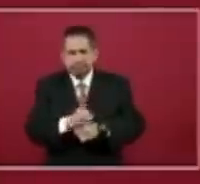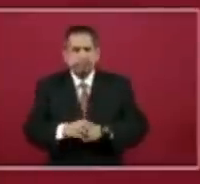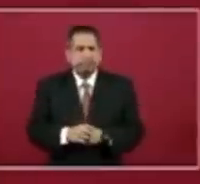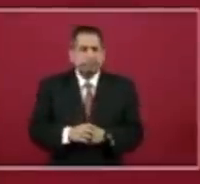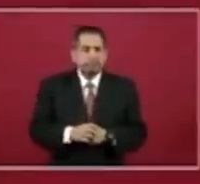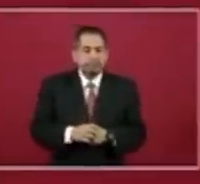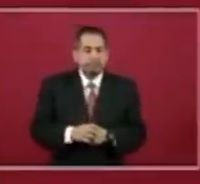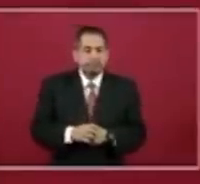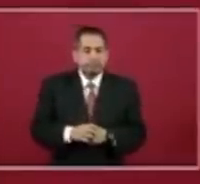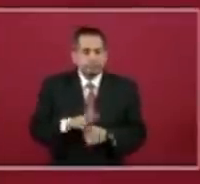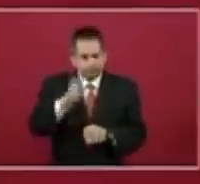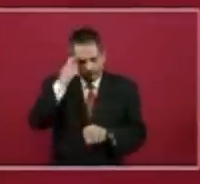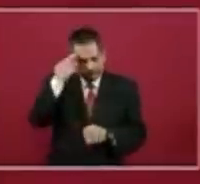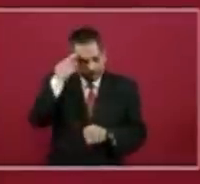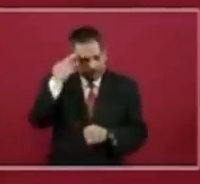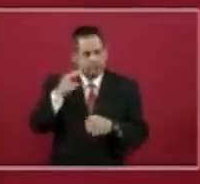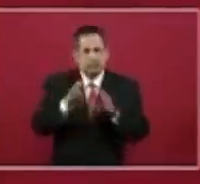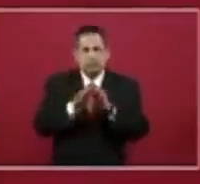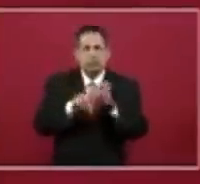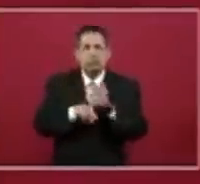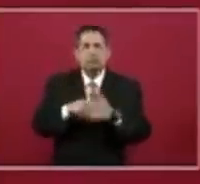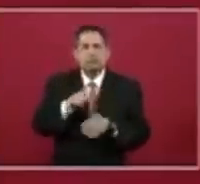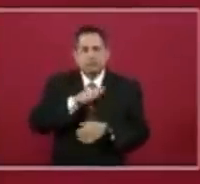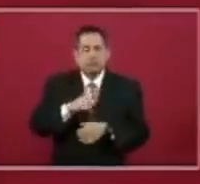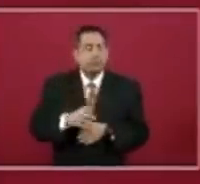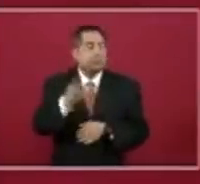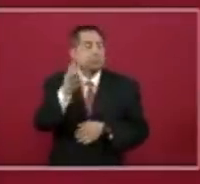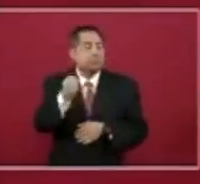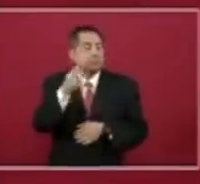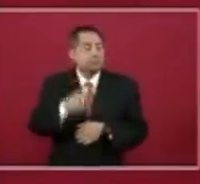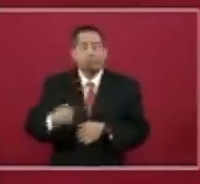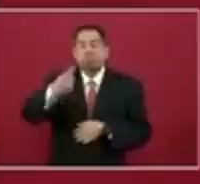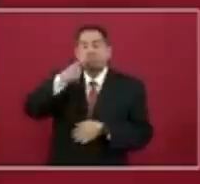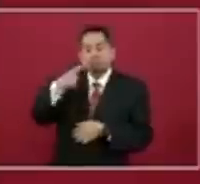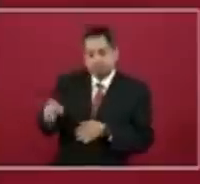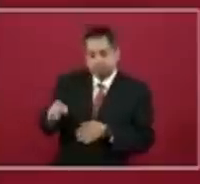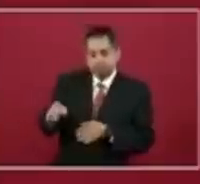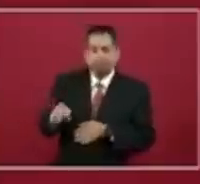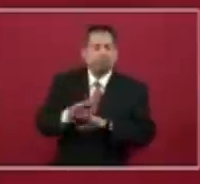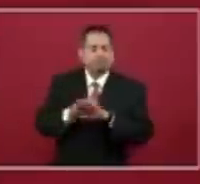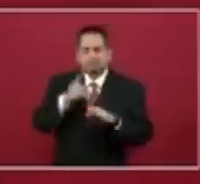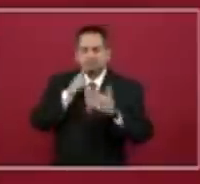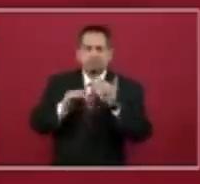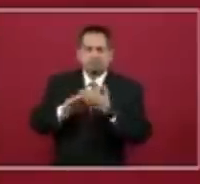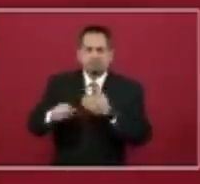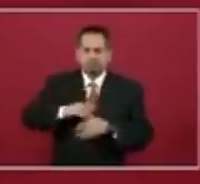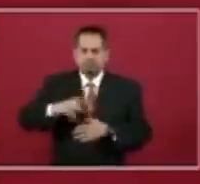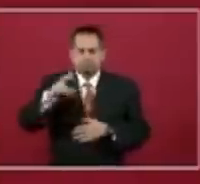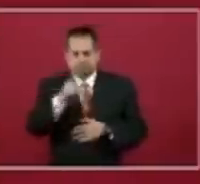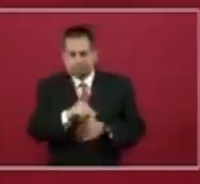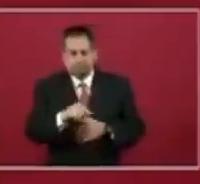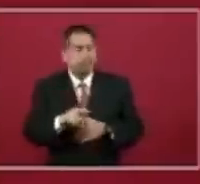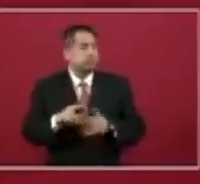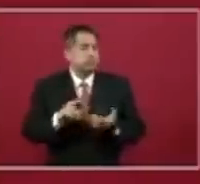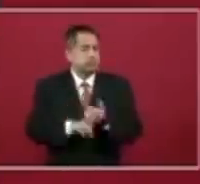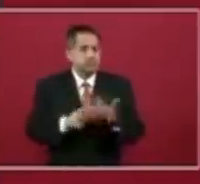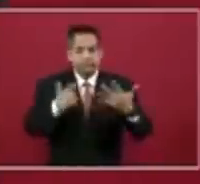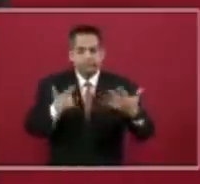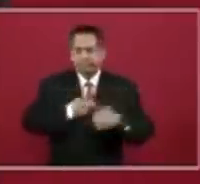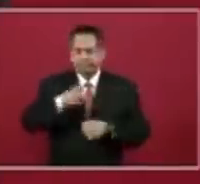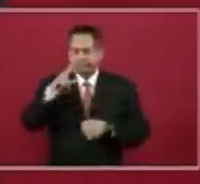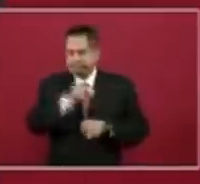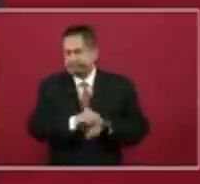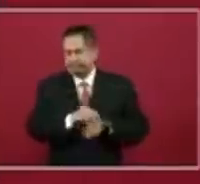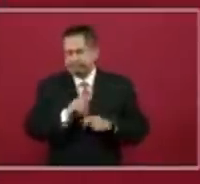acuerdos de bloqueo, se han promovido 9 demandas de amparo, se han negado la suspensión en 7 de estas, se